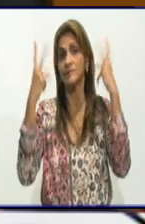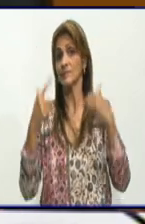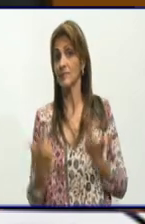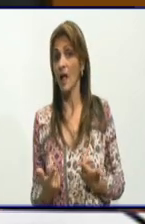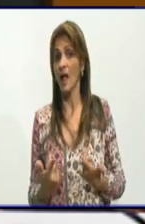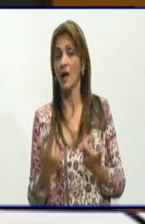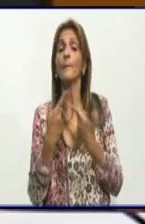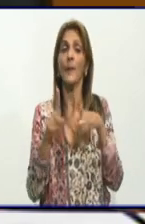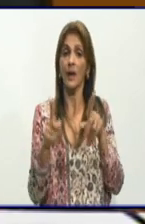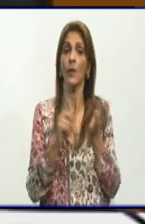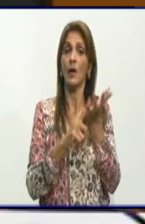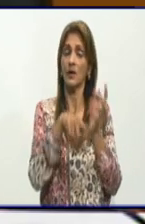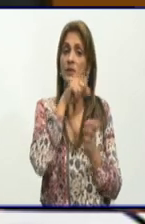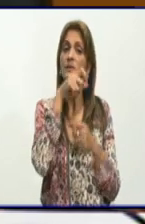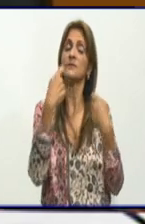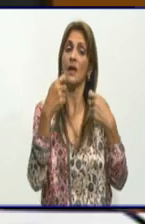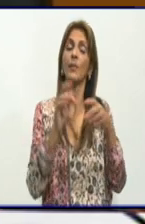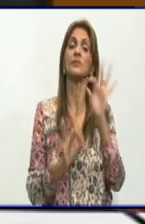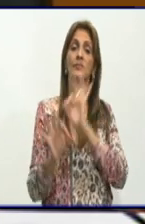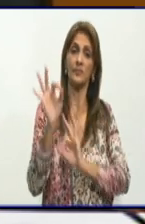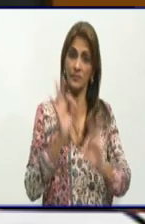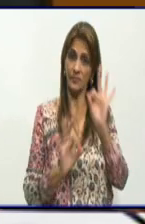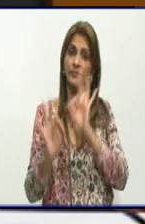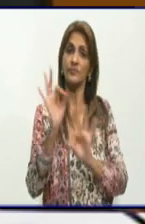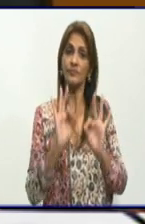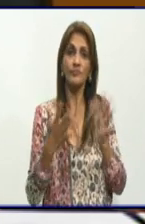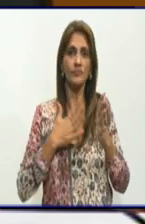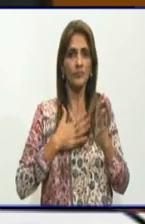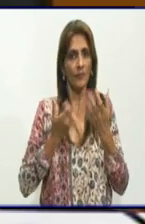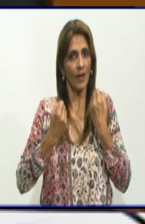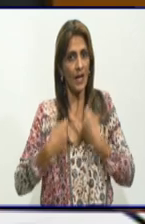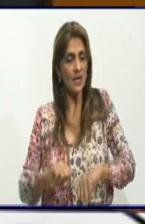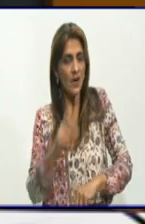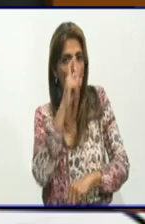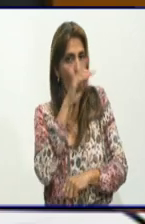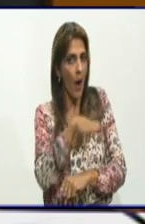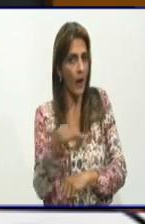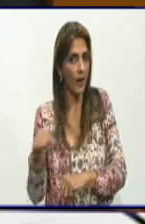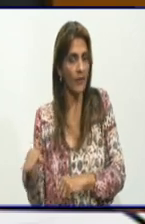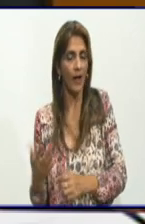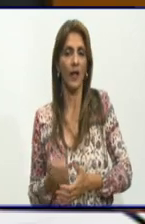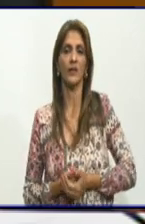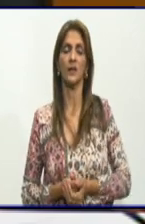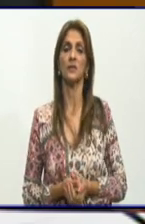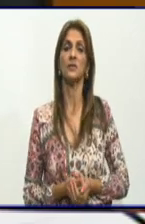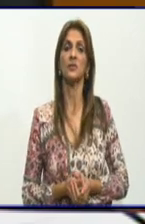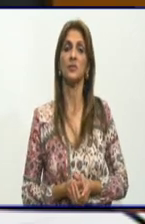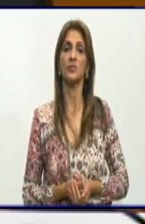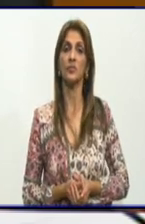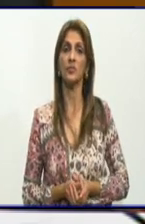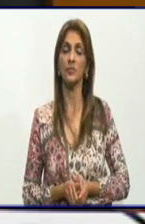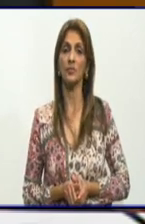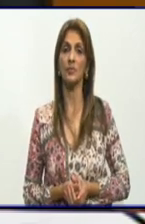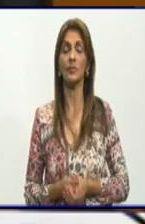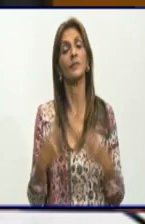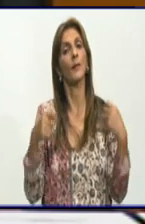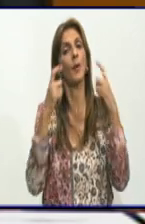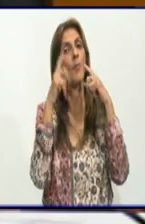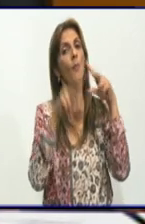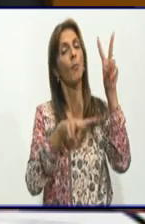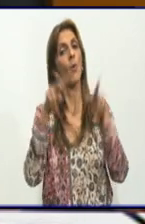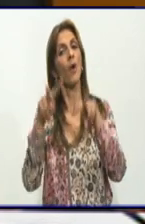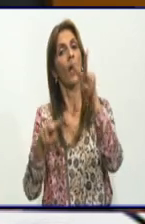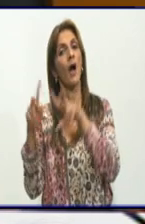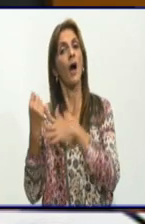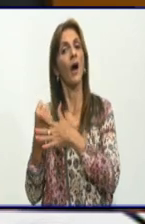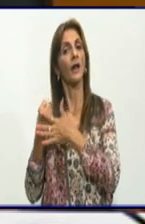el cuido de nuestros hijos en estas edades y Hay que buscar ayuda si